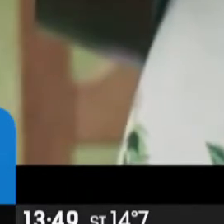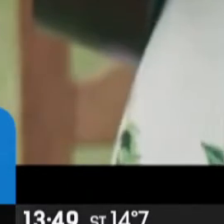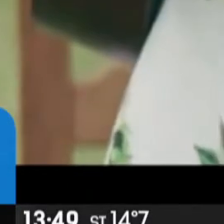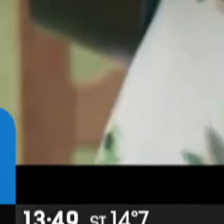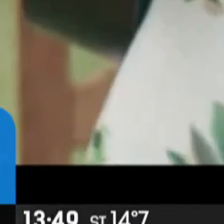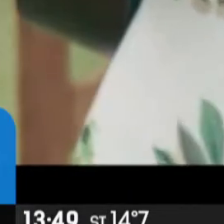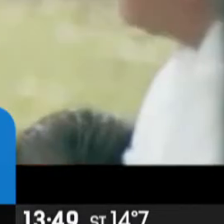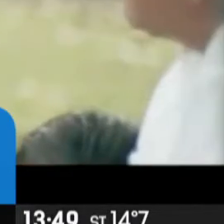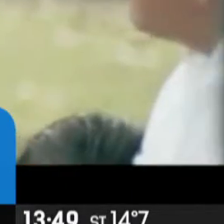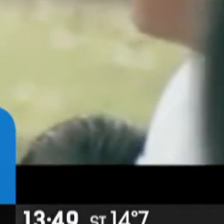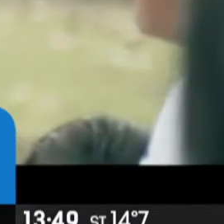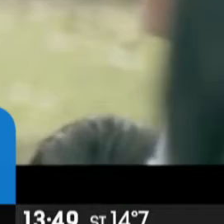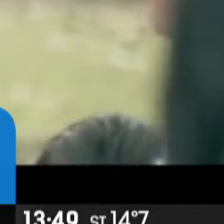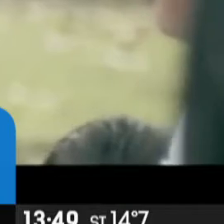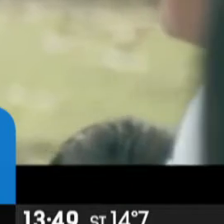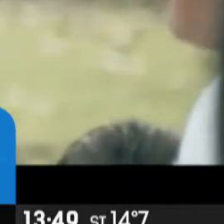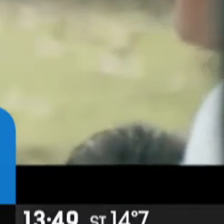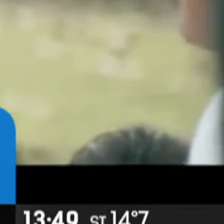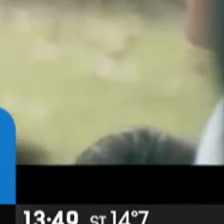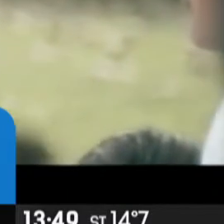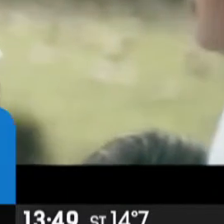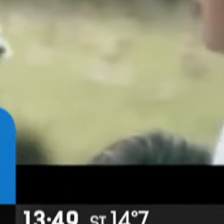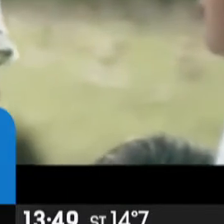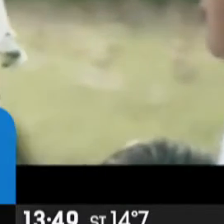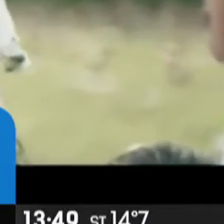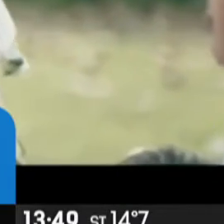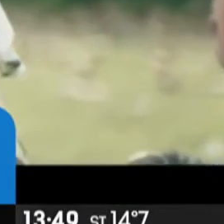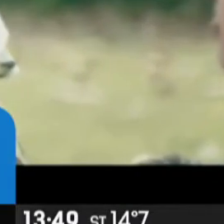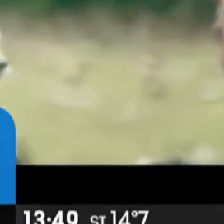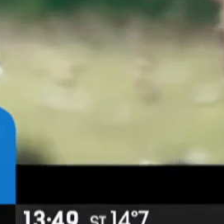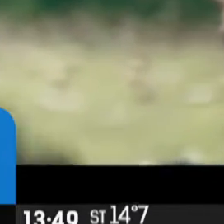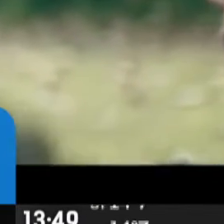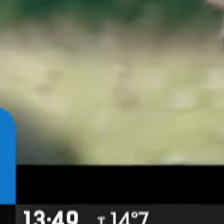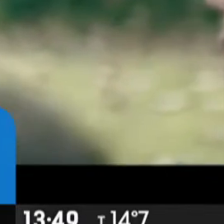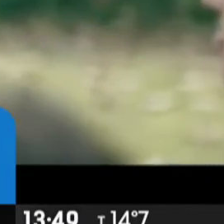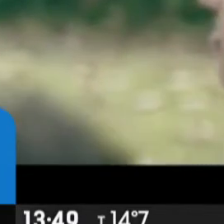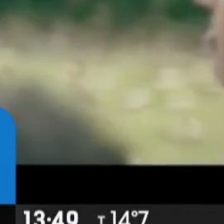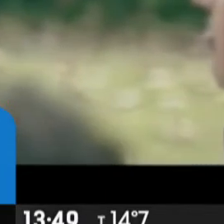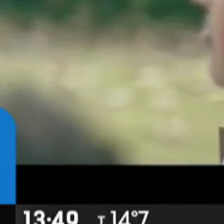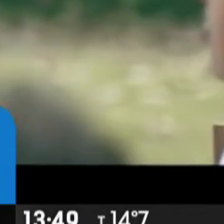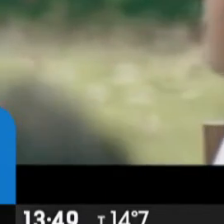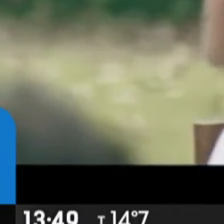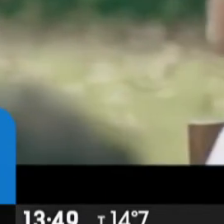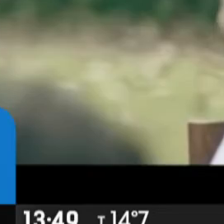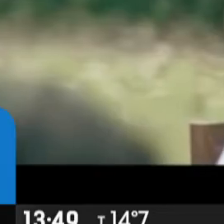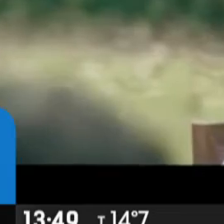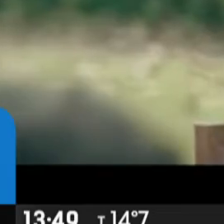solo cantar. En el campo enterrar las piernas, en la arena solo bailar. En un